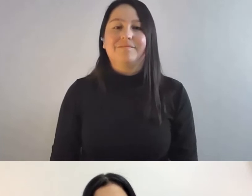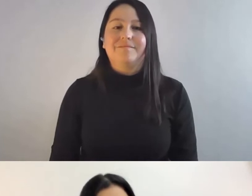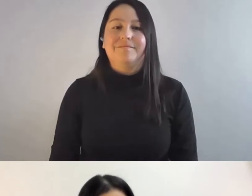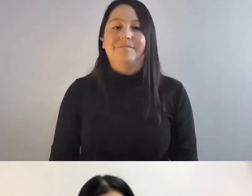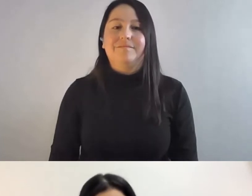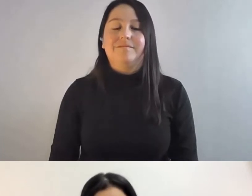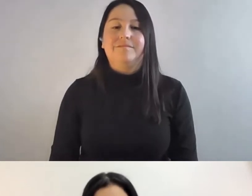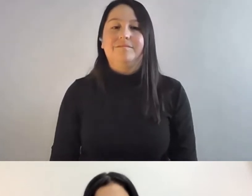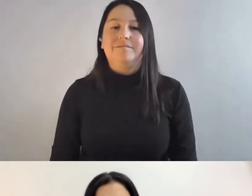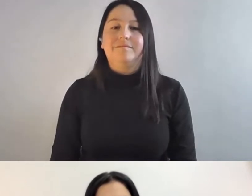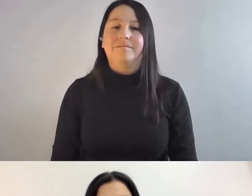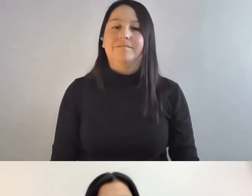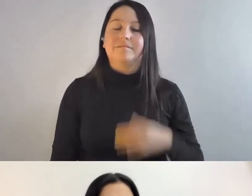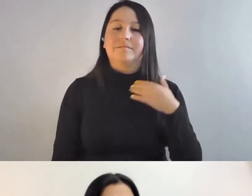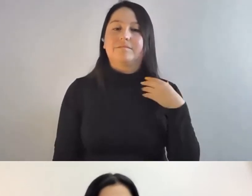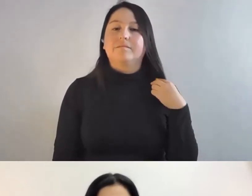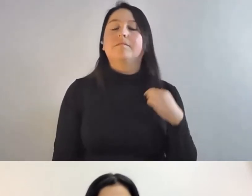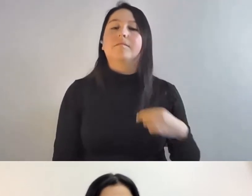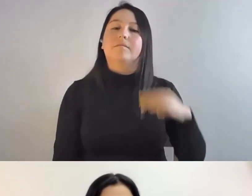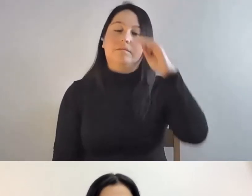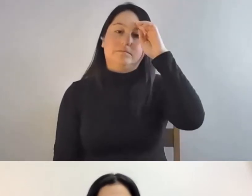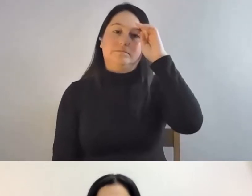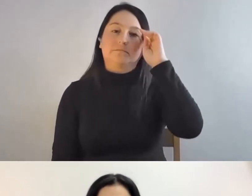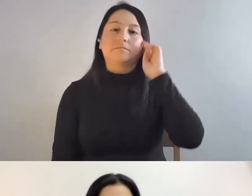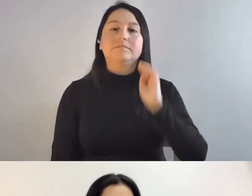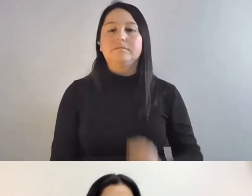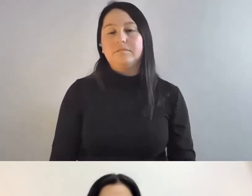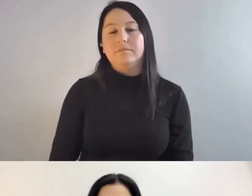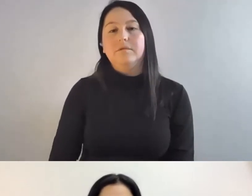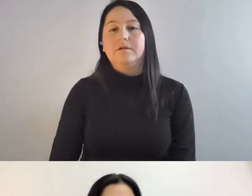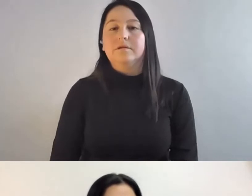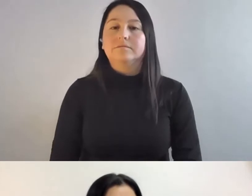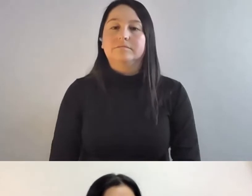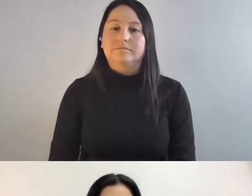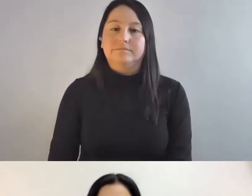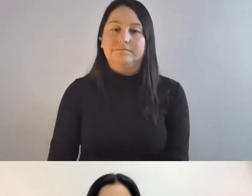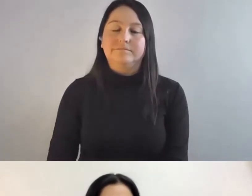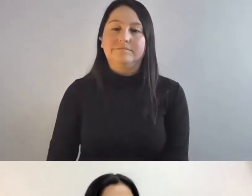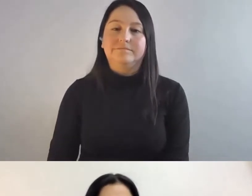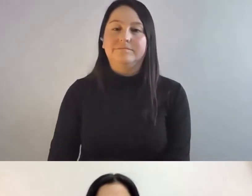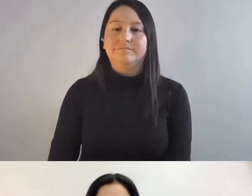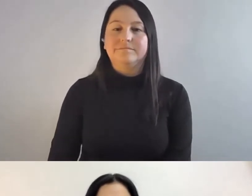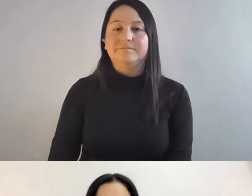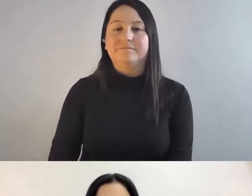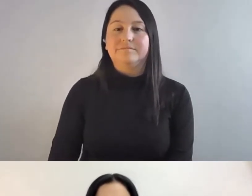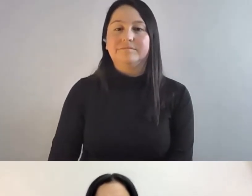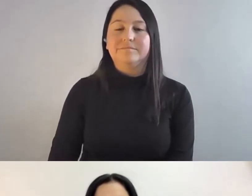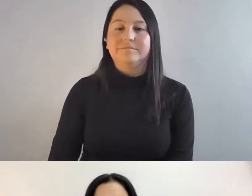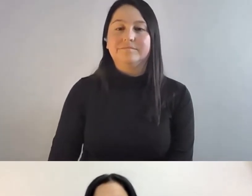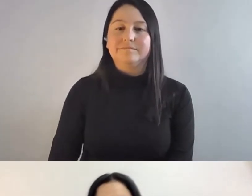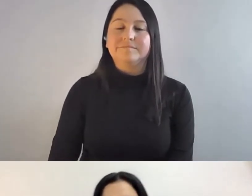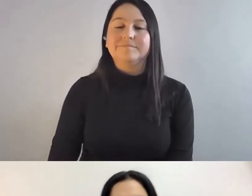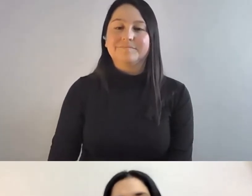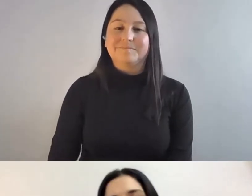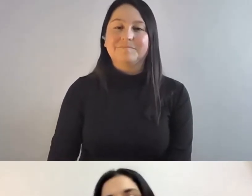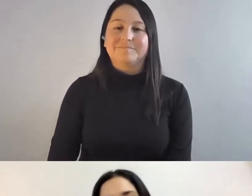Yo creo que sí, porque hay muchos proyectos que se han desarrollado y se han trabajado en conjunto con la comunidad y